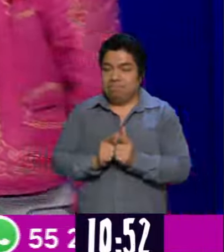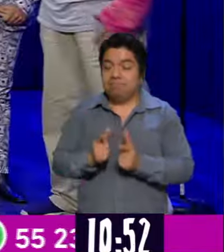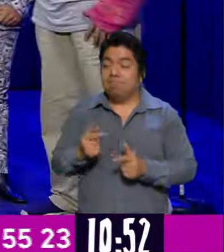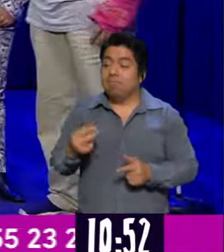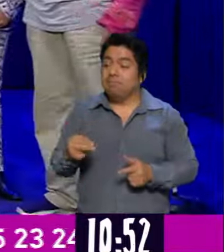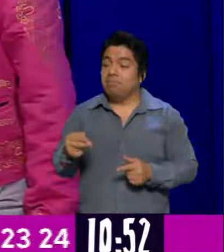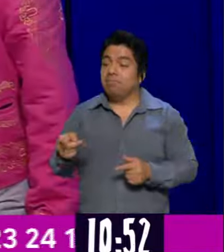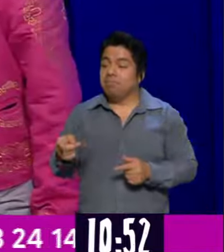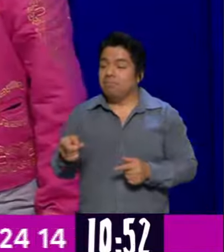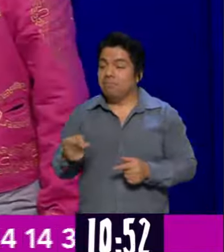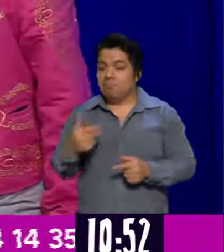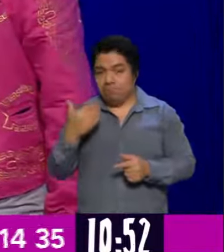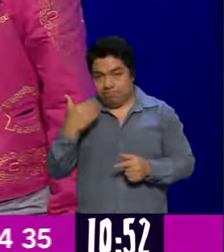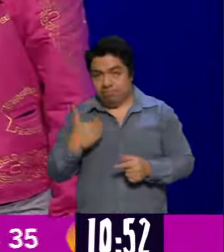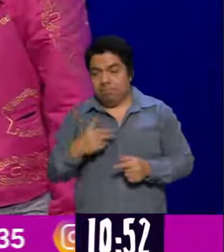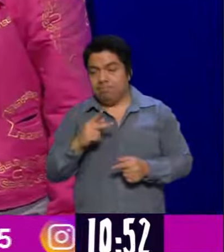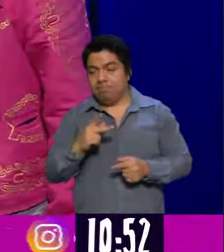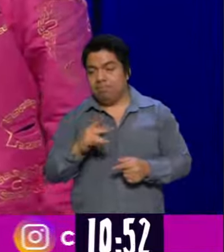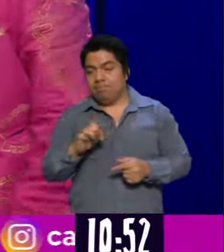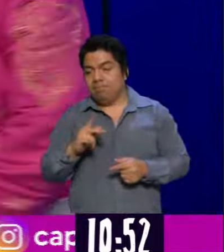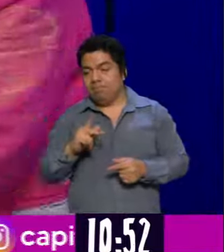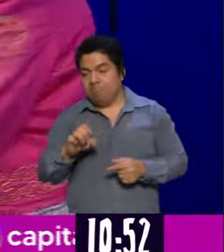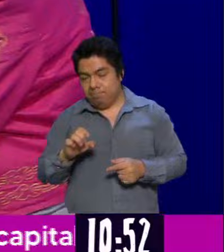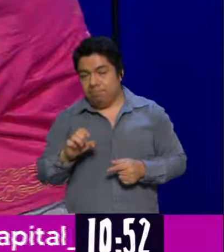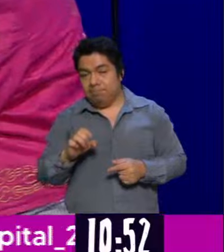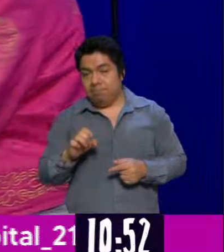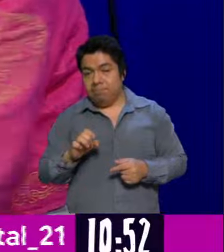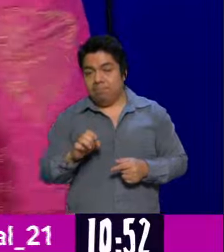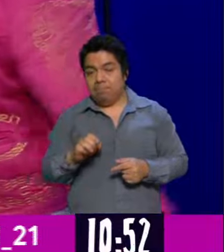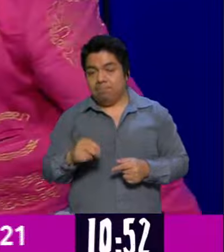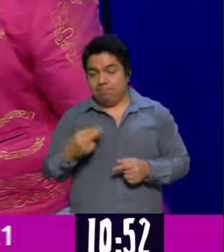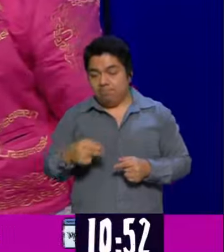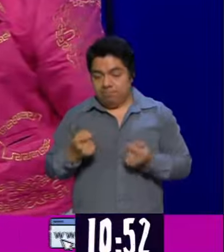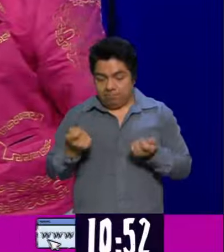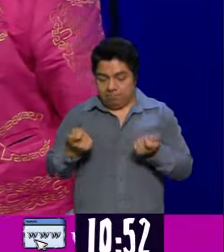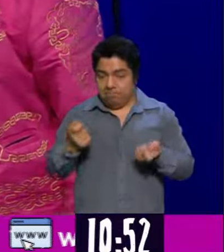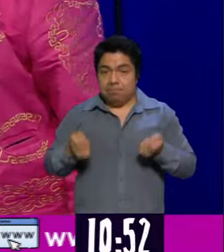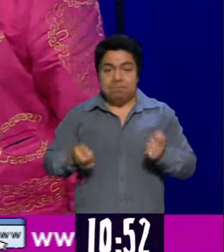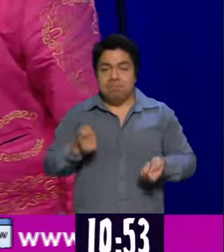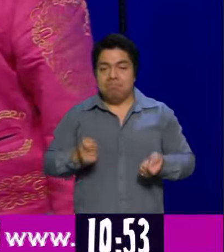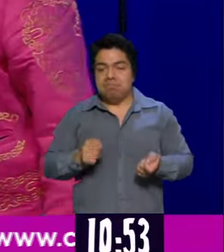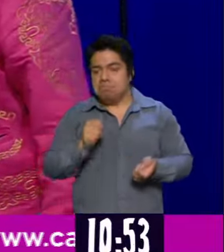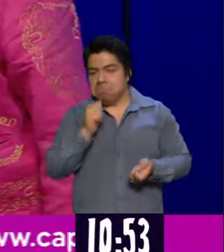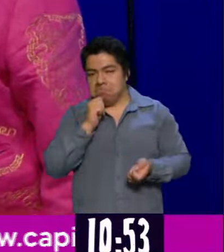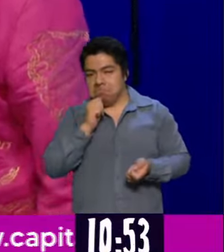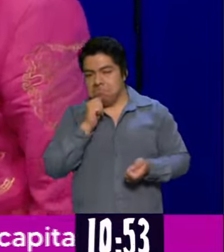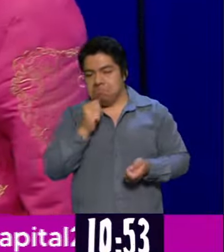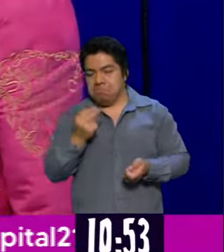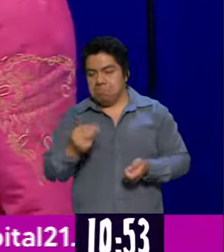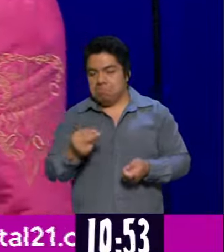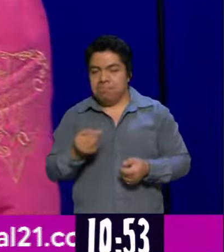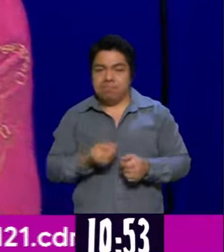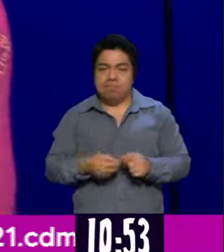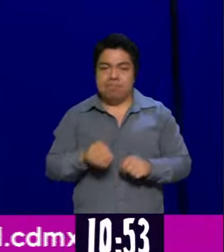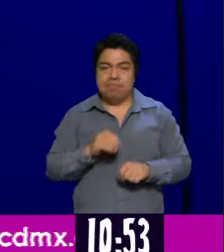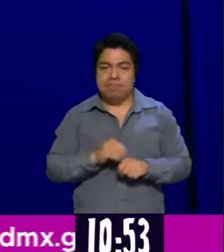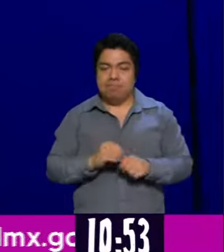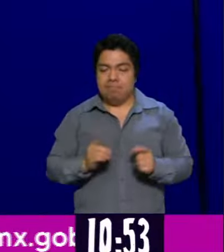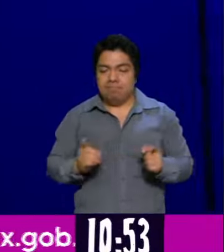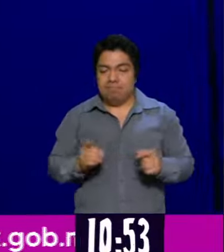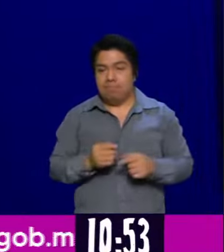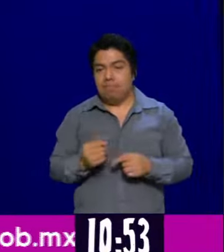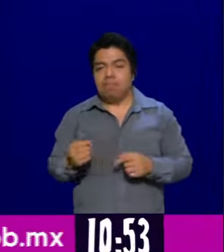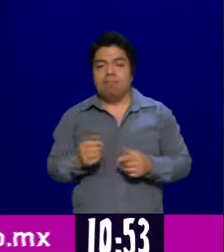nombre, compañero. Yo soy Pepe. Pepe, ¿y tiene nombre sus baquetas? No, todavía no les pongo. Todavía no, póngale nombre. Baquetones